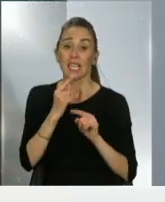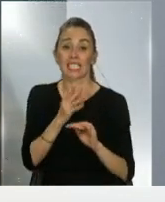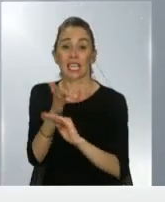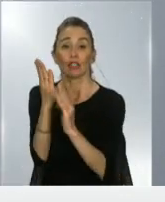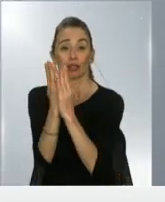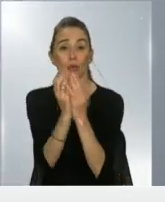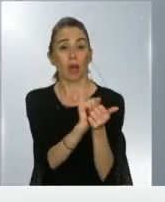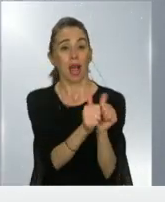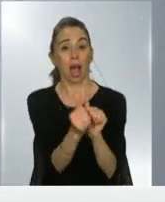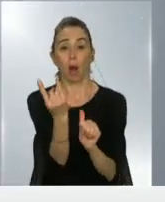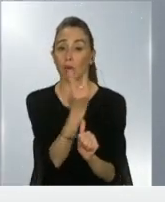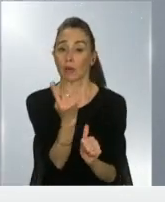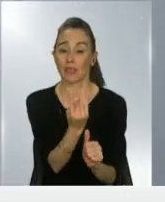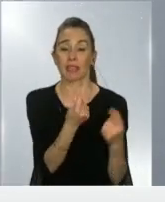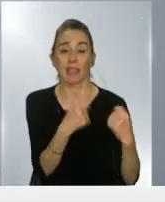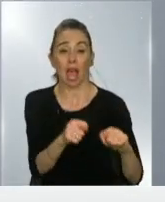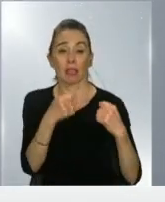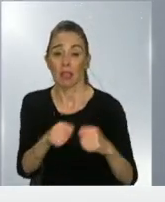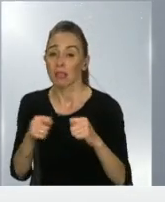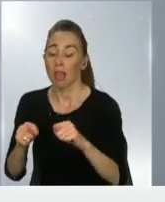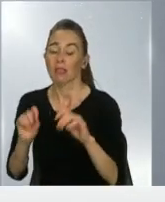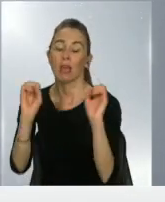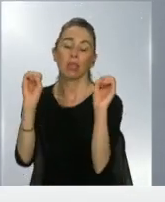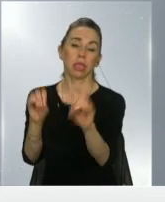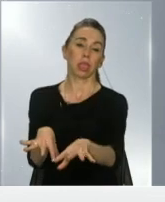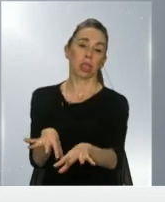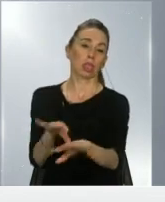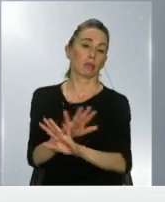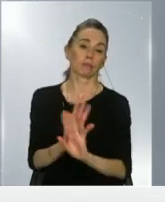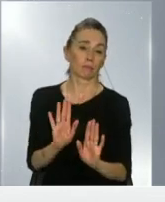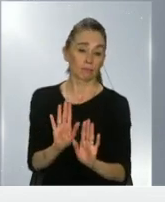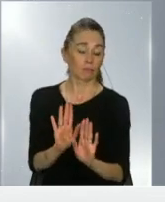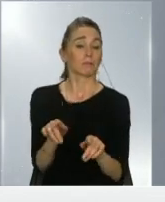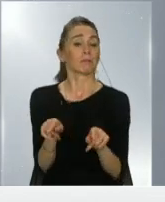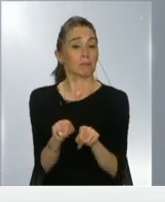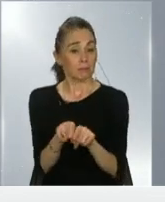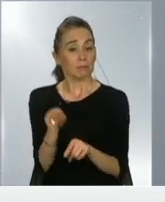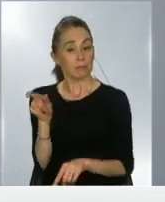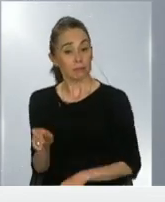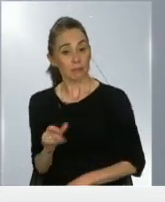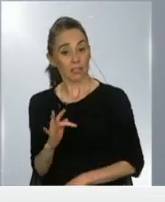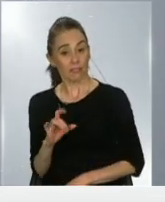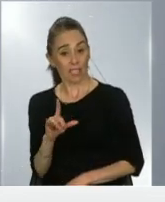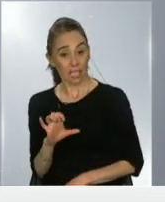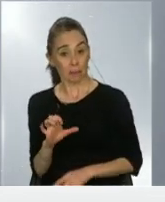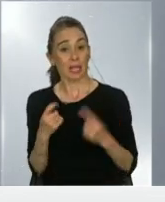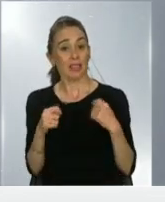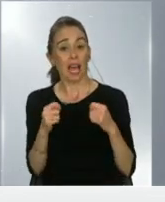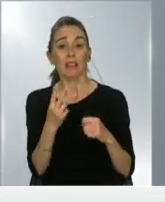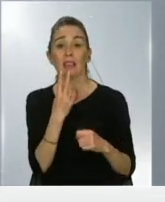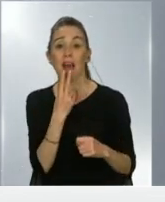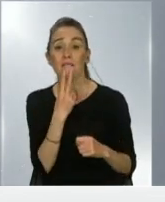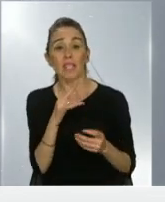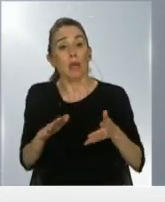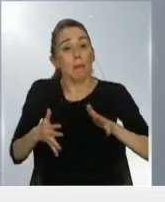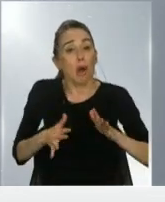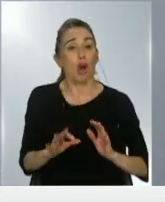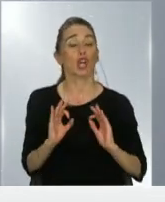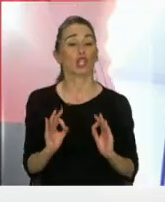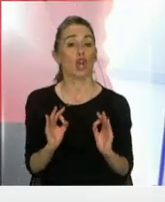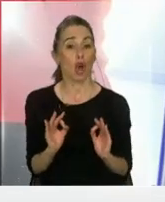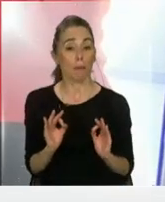estudiar carreras universitarias, pero desistió. A pesar de todo, Felipe intenta hacer una vida relativamente